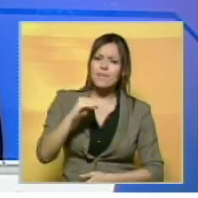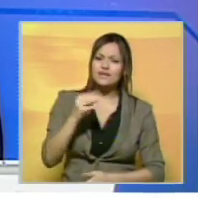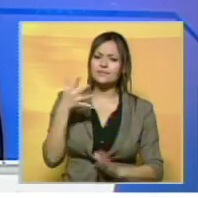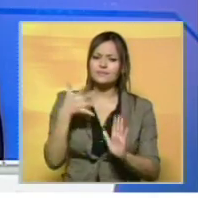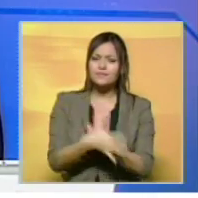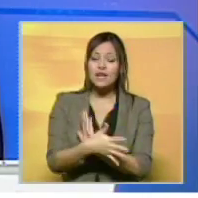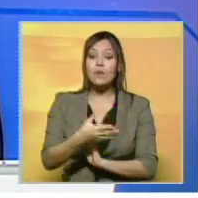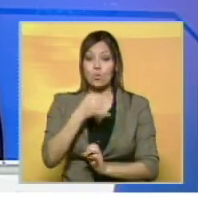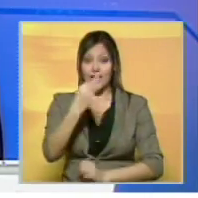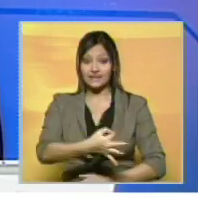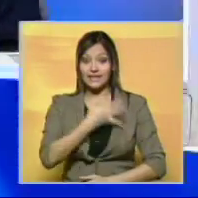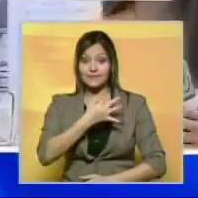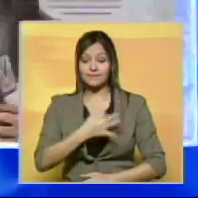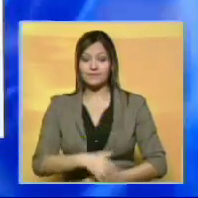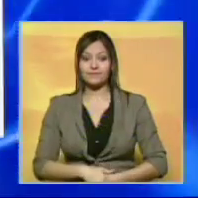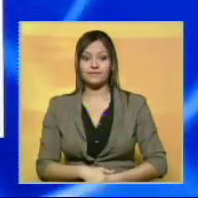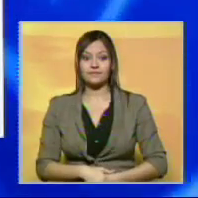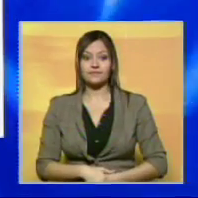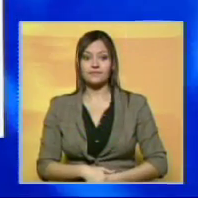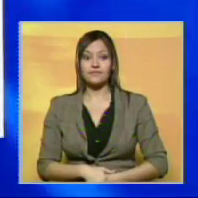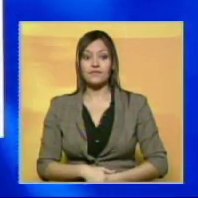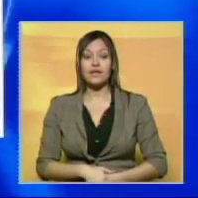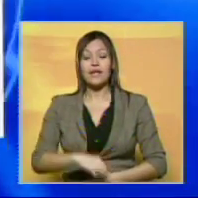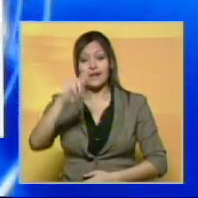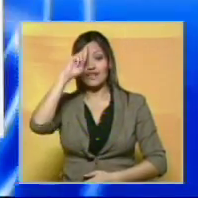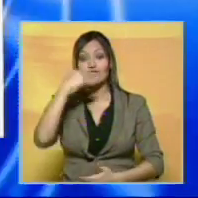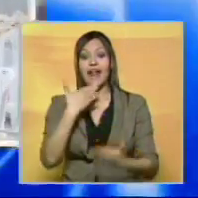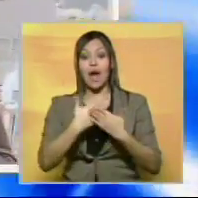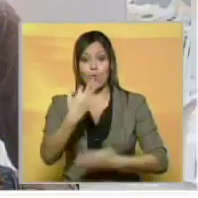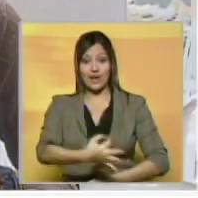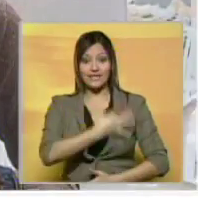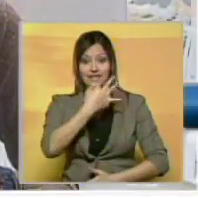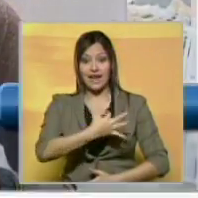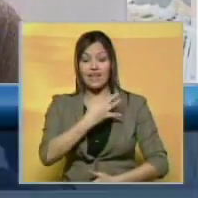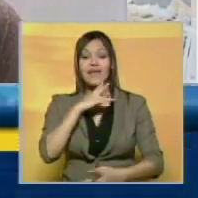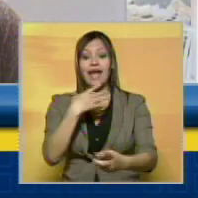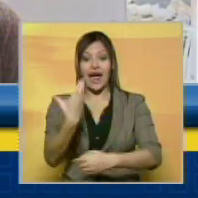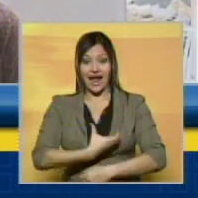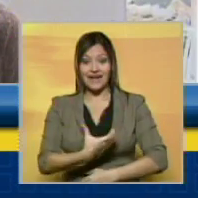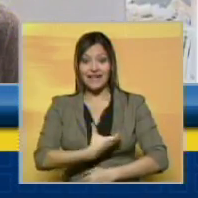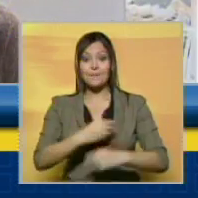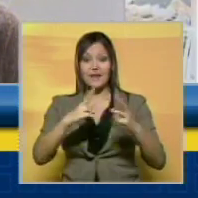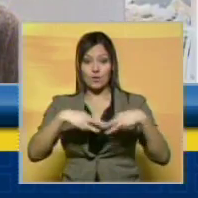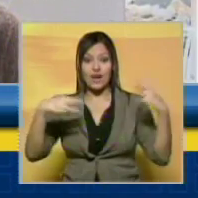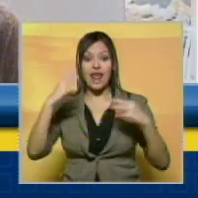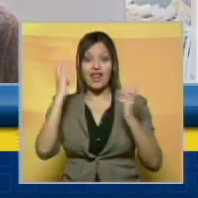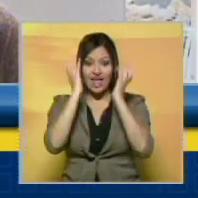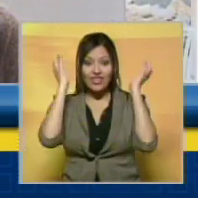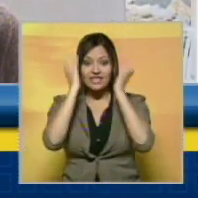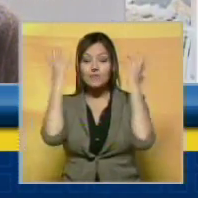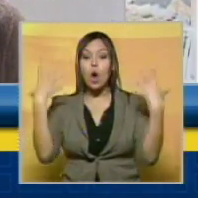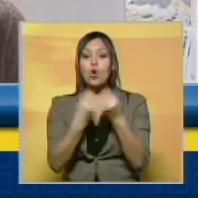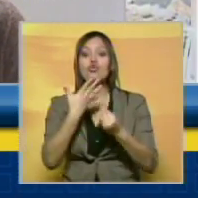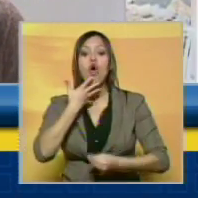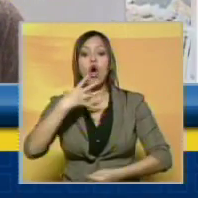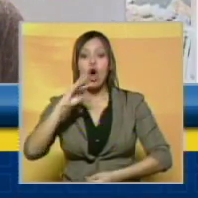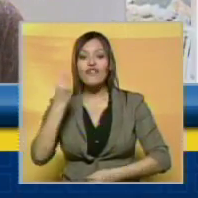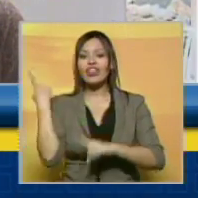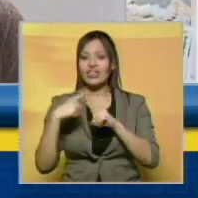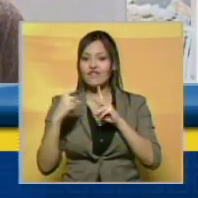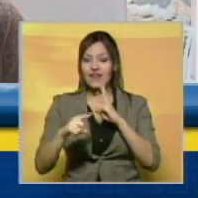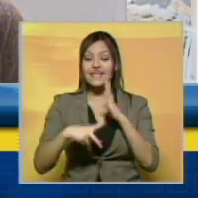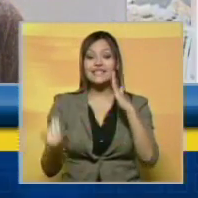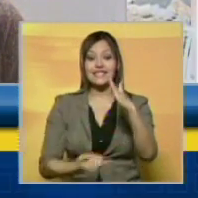información. Victoria, buenas tardes. Sí, así es, gracias, muy buenas tardes. El alcalde metropolitano, Antonio Ledesma, junto a jóvenes de